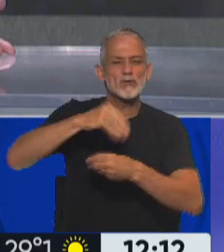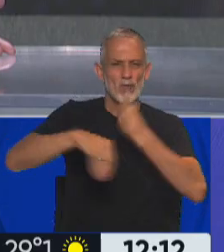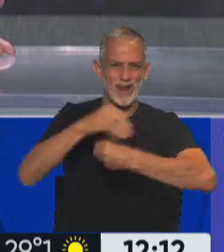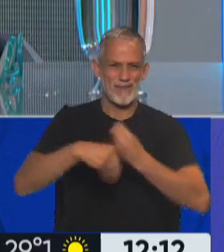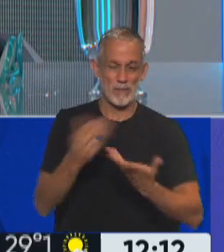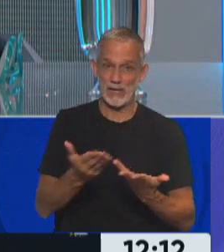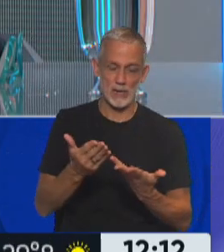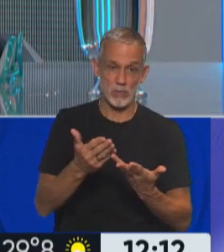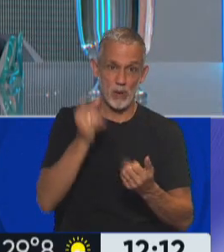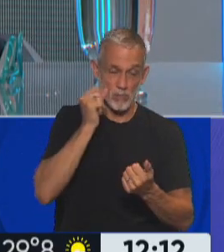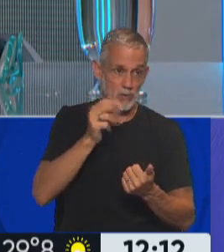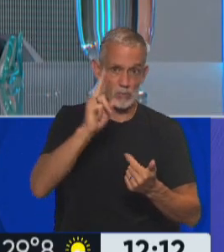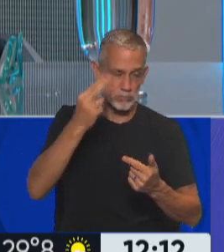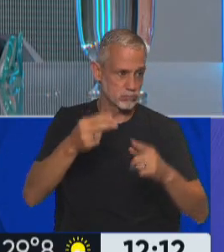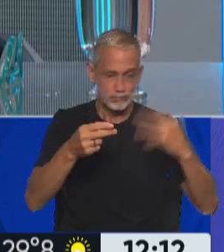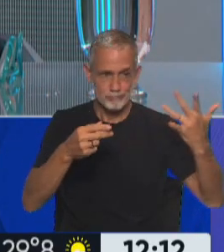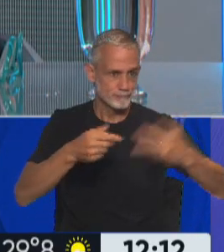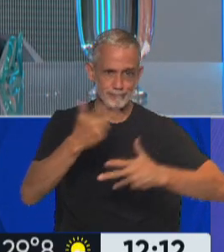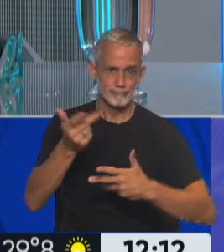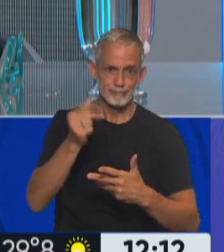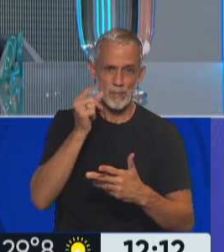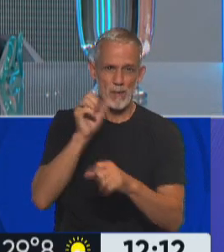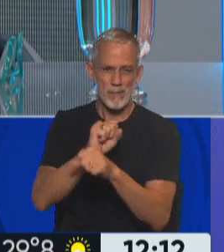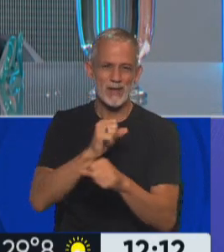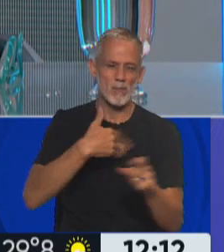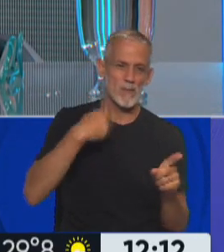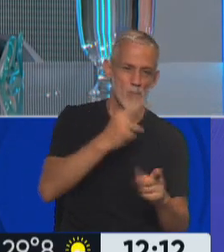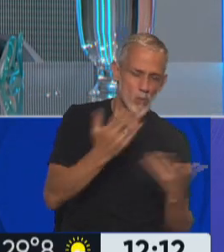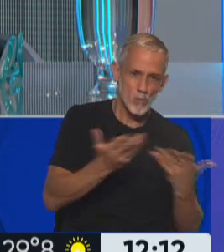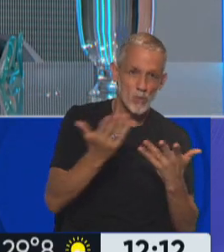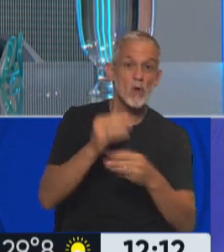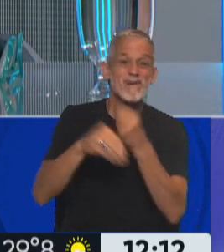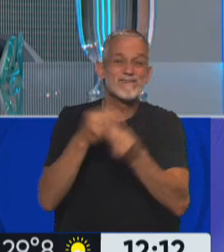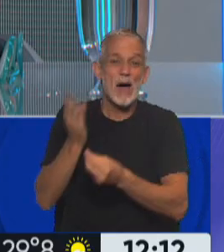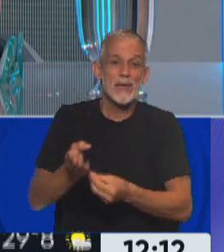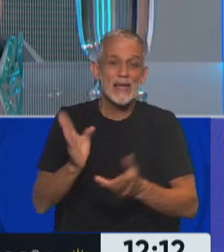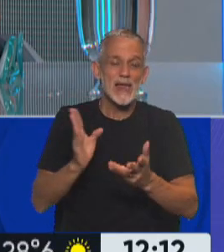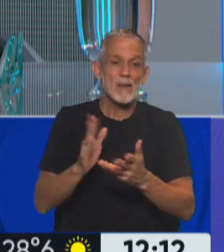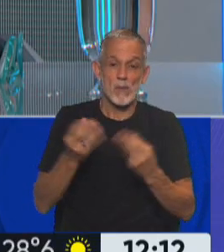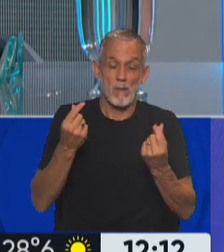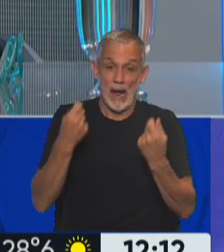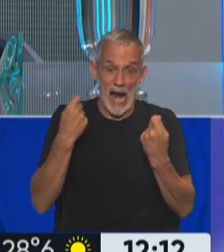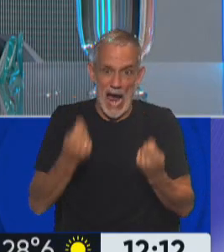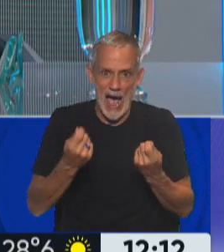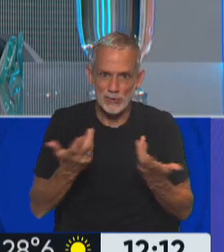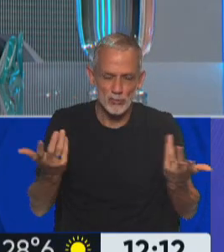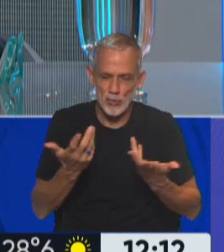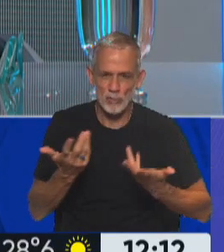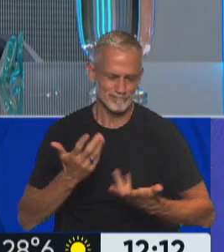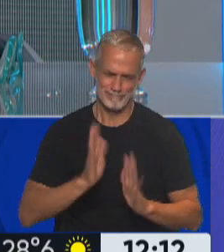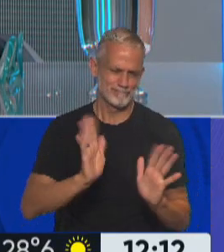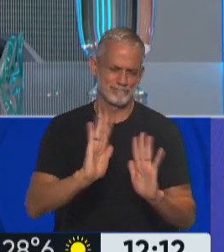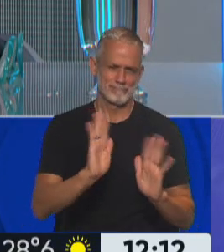episodio como este. Lógico. Y también ayudar a aquel familiar que esté en condiciones de poder cuidarlo, que no sea lo económico, no entorpezca